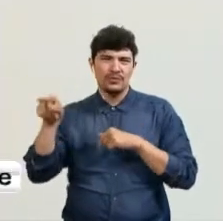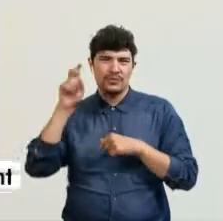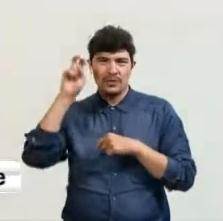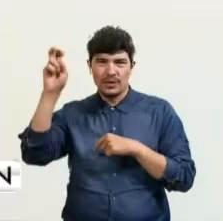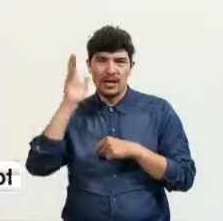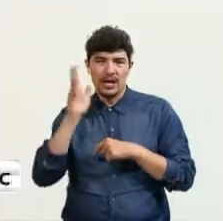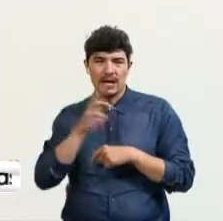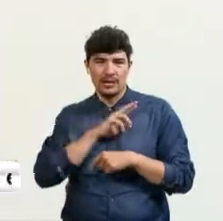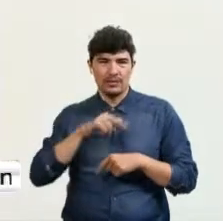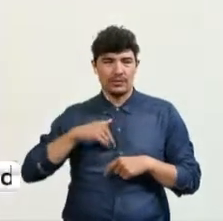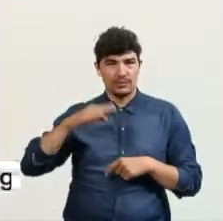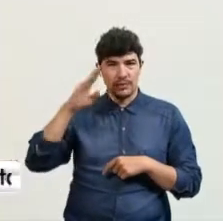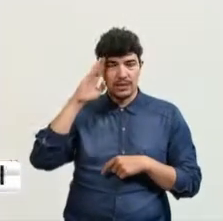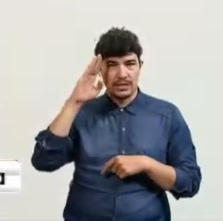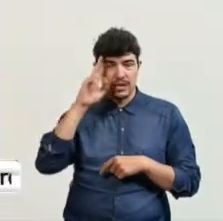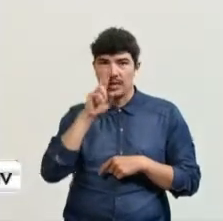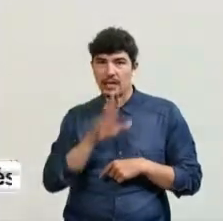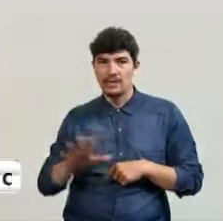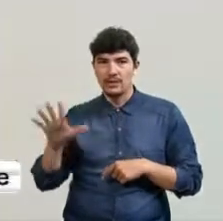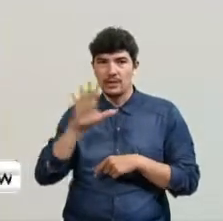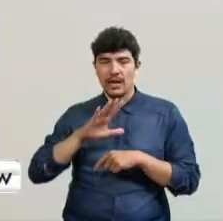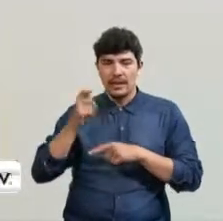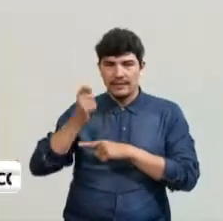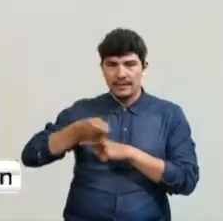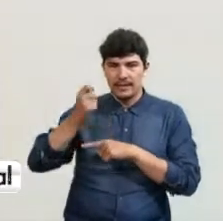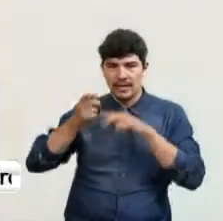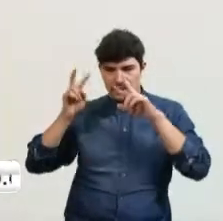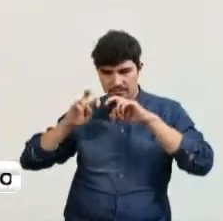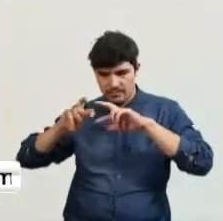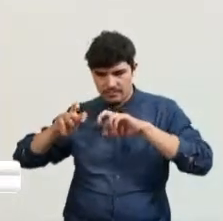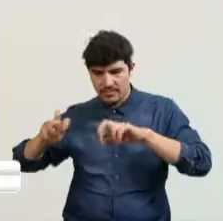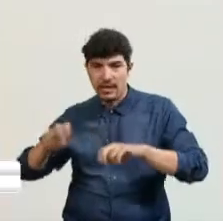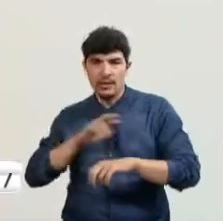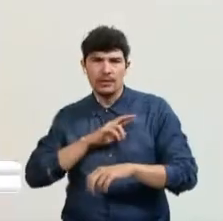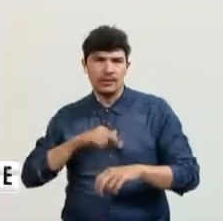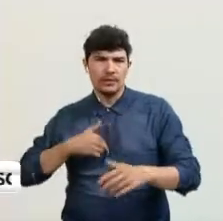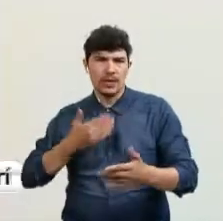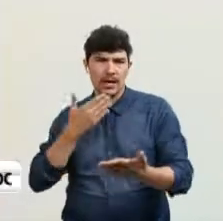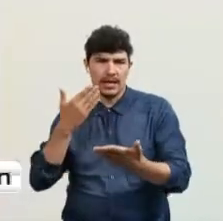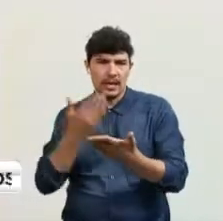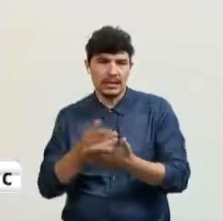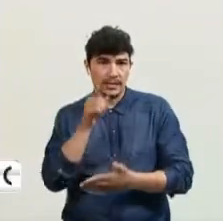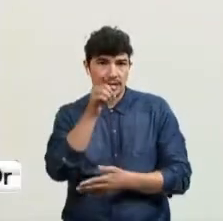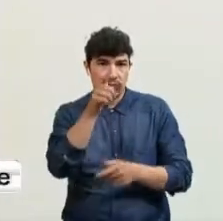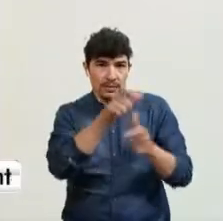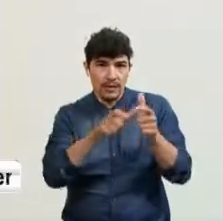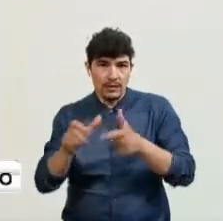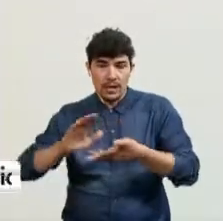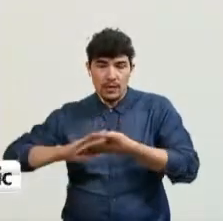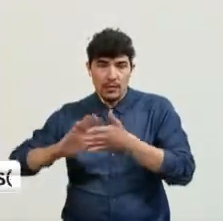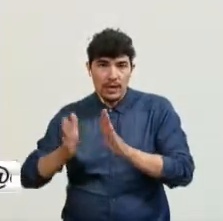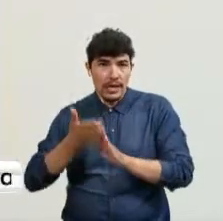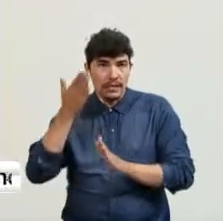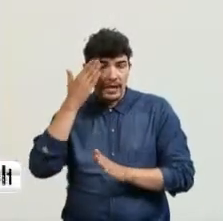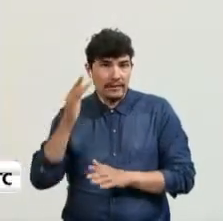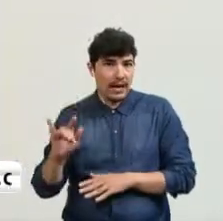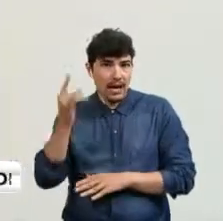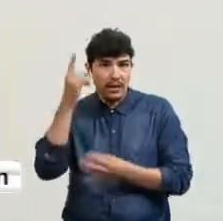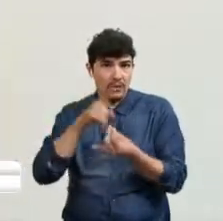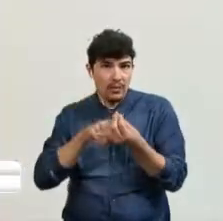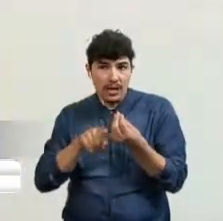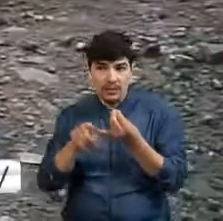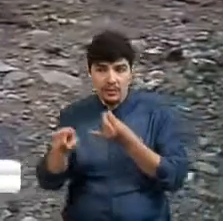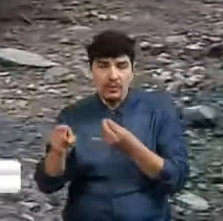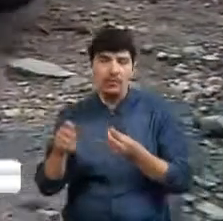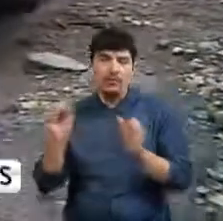parte de la Fiscalía y de la Policía Judicial. Agradecemos a las personas que puedan dar información de este caso para poder